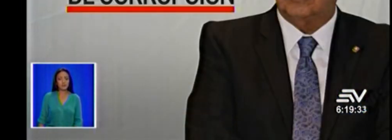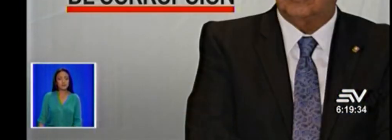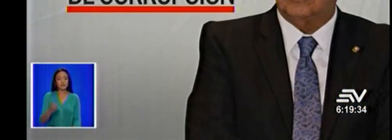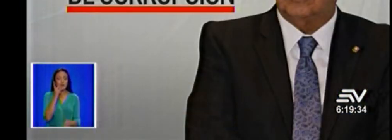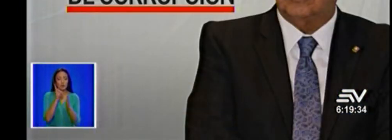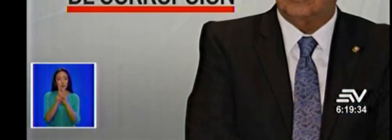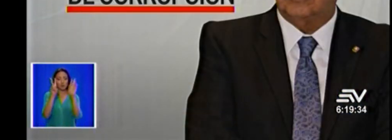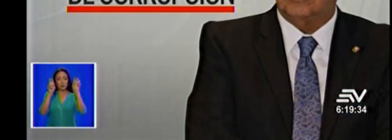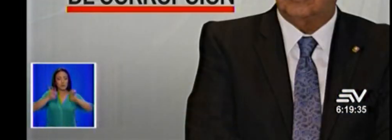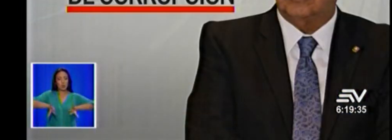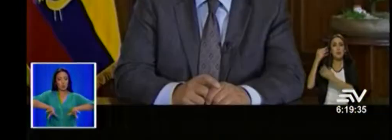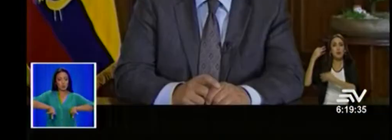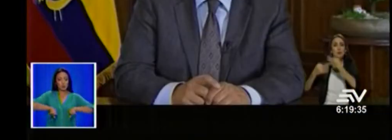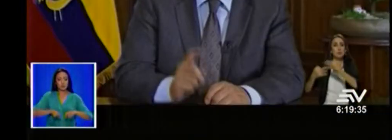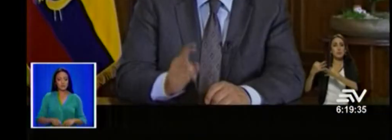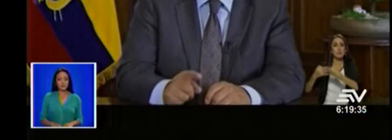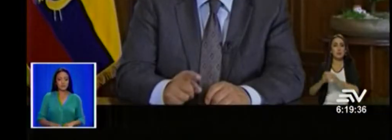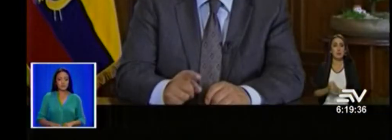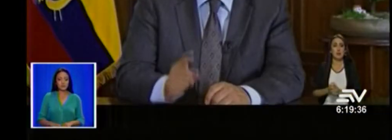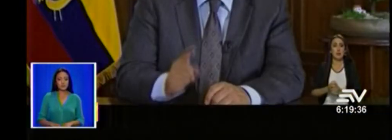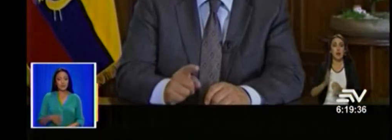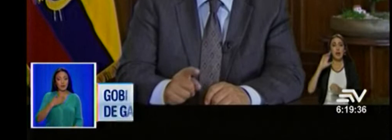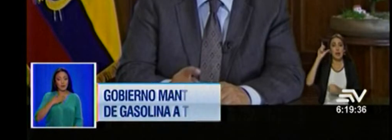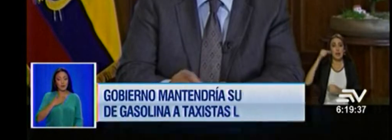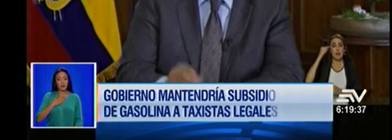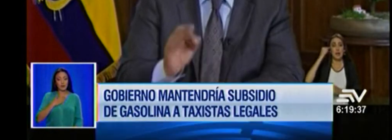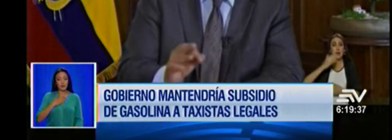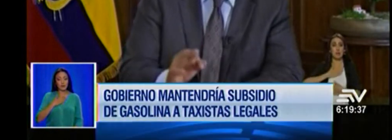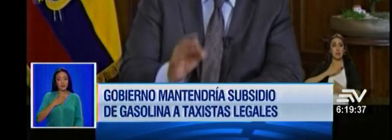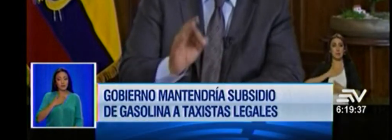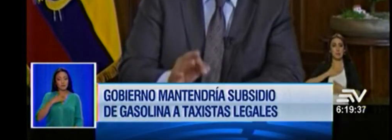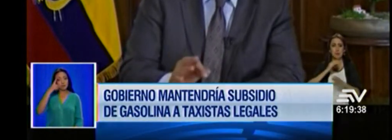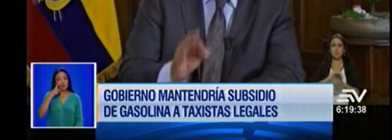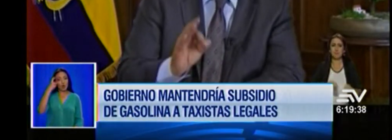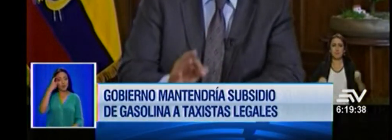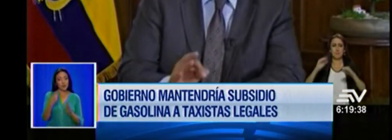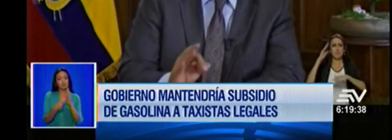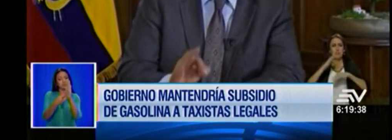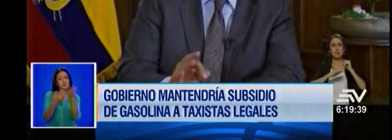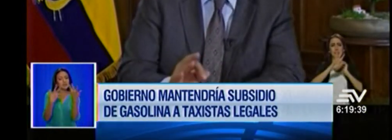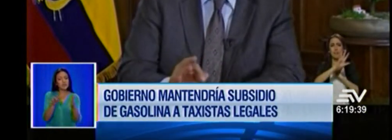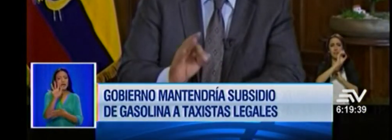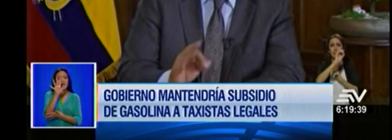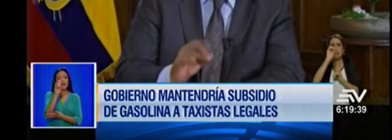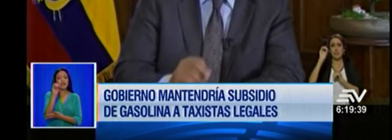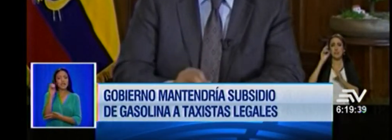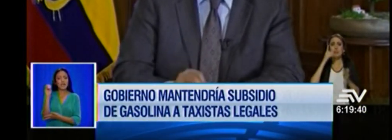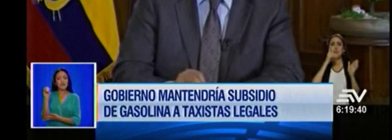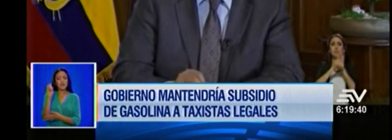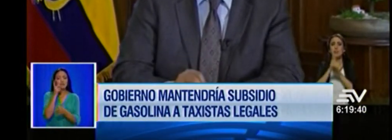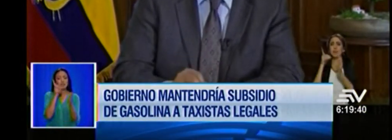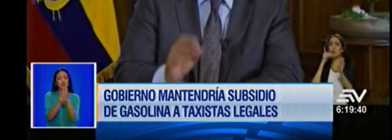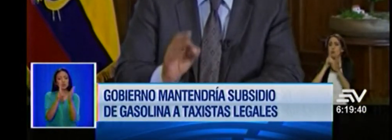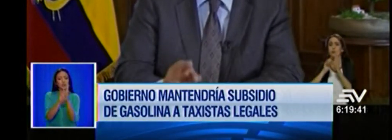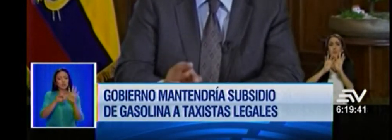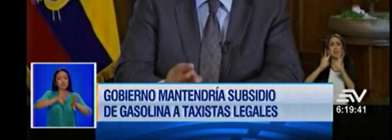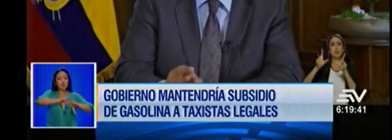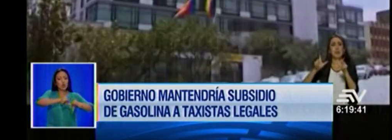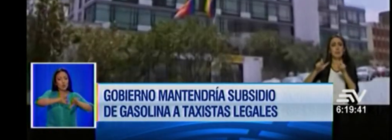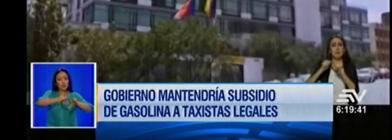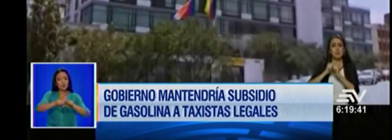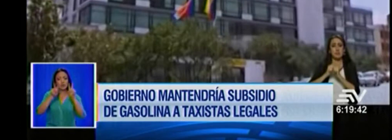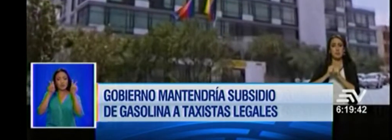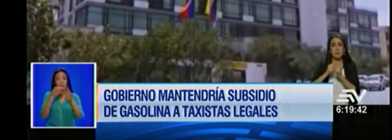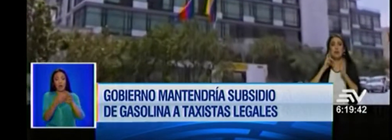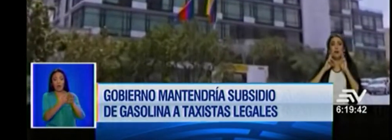Denuncias de corrupción. En mi gobierno hemos presentado más de 500 denuncias de corrupción del régimen anterior. Como resultado,